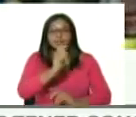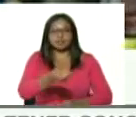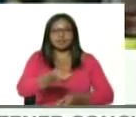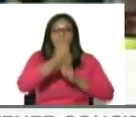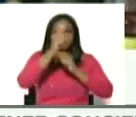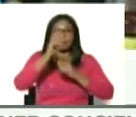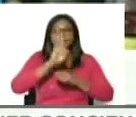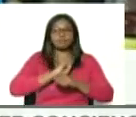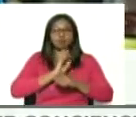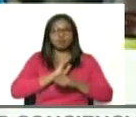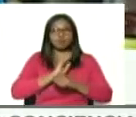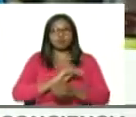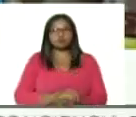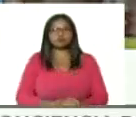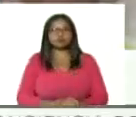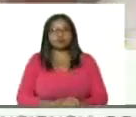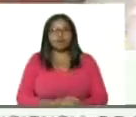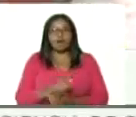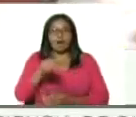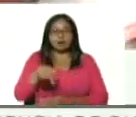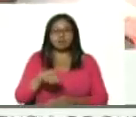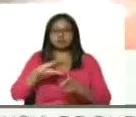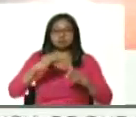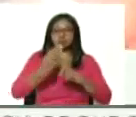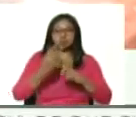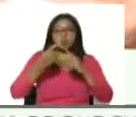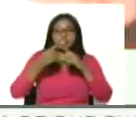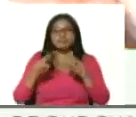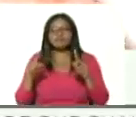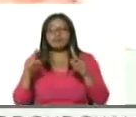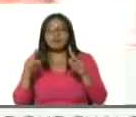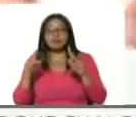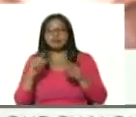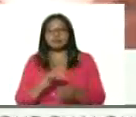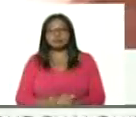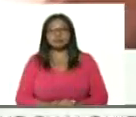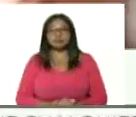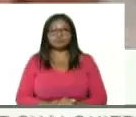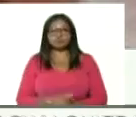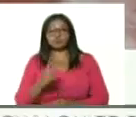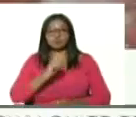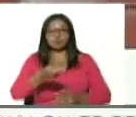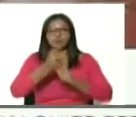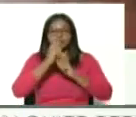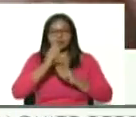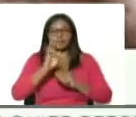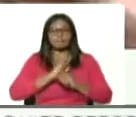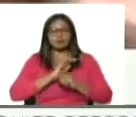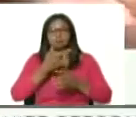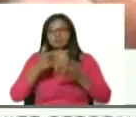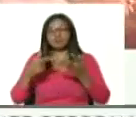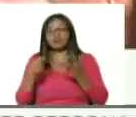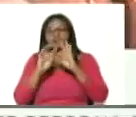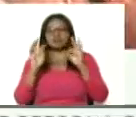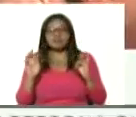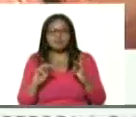artesanales, pescadores acuicultores. Presidente, nosotros pescamos con unos artes de pesca, palambre, nasa,